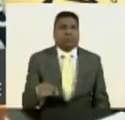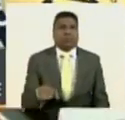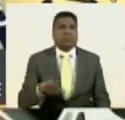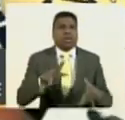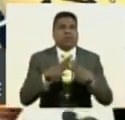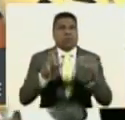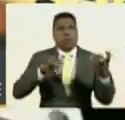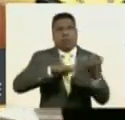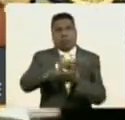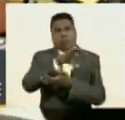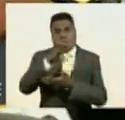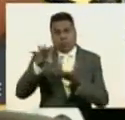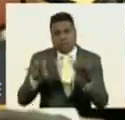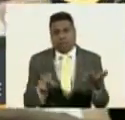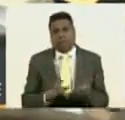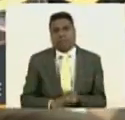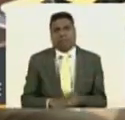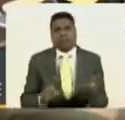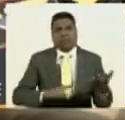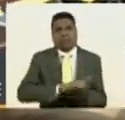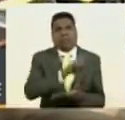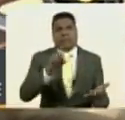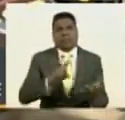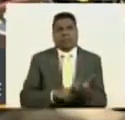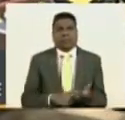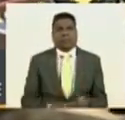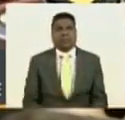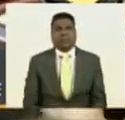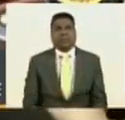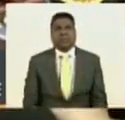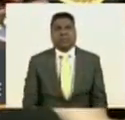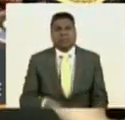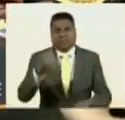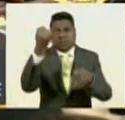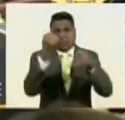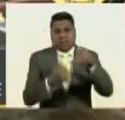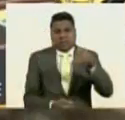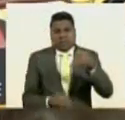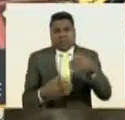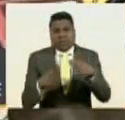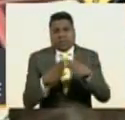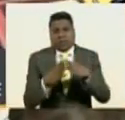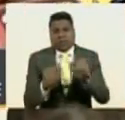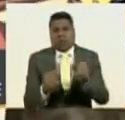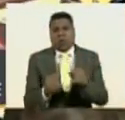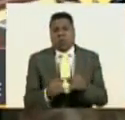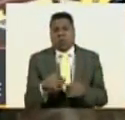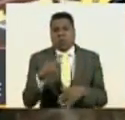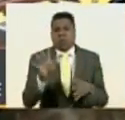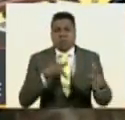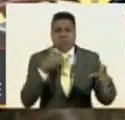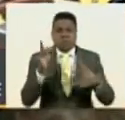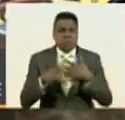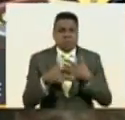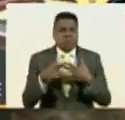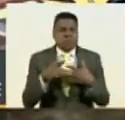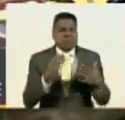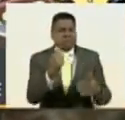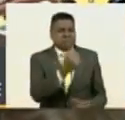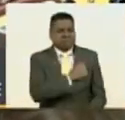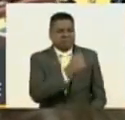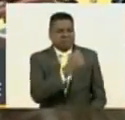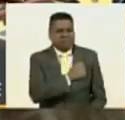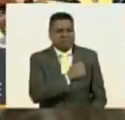violencia absolutamente irracional. Y finalmente, en un acto muy cristiano, muy espiritual,